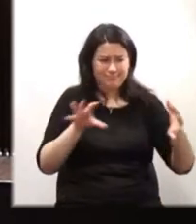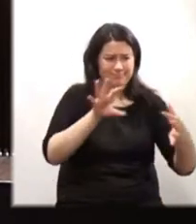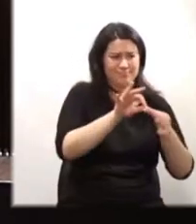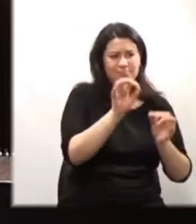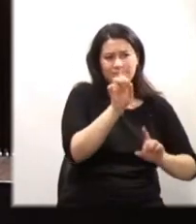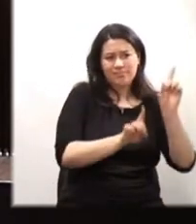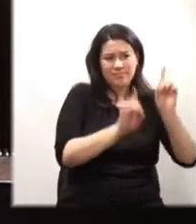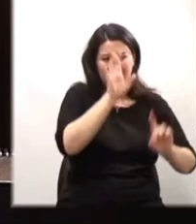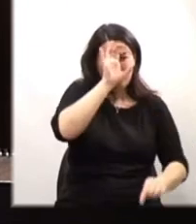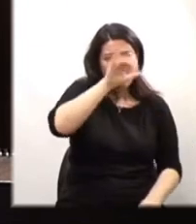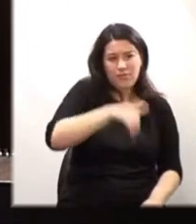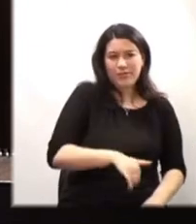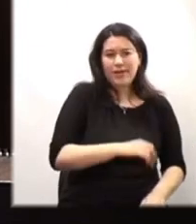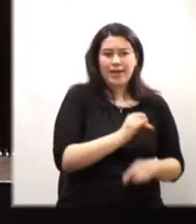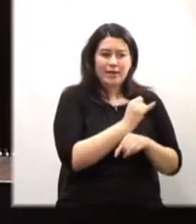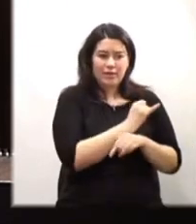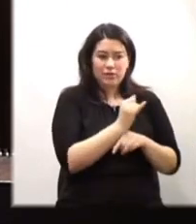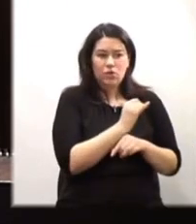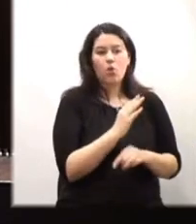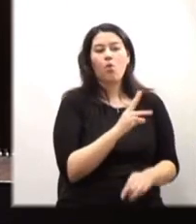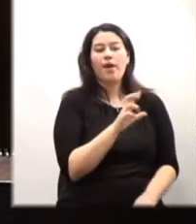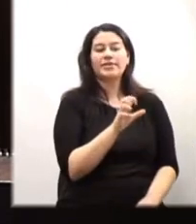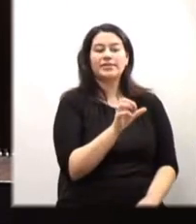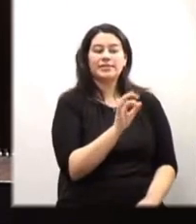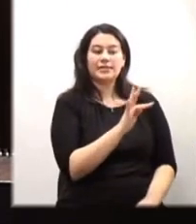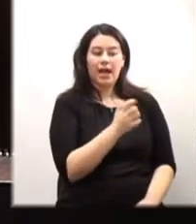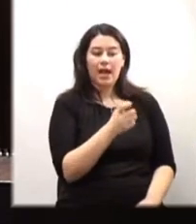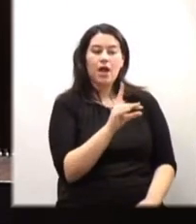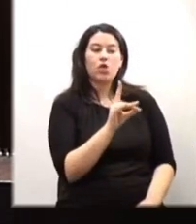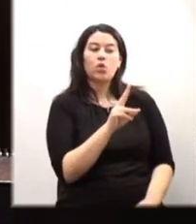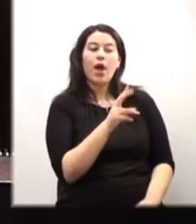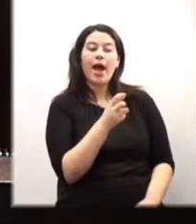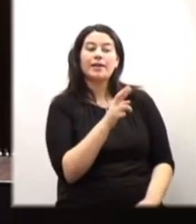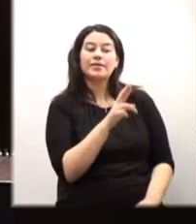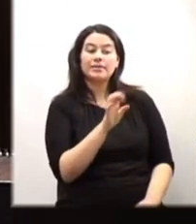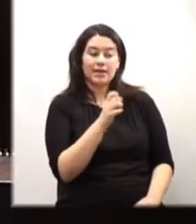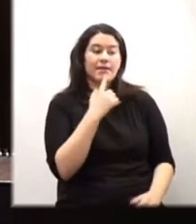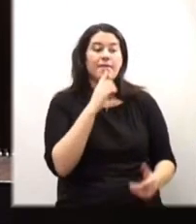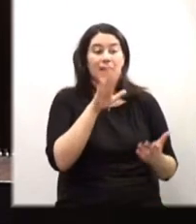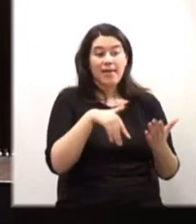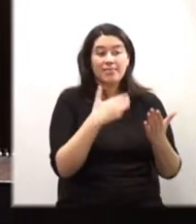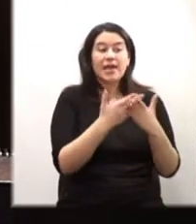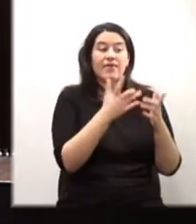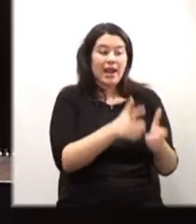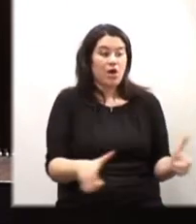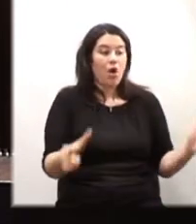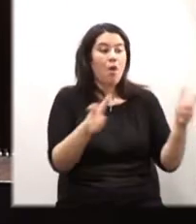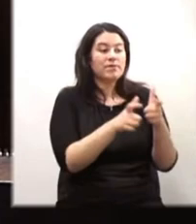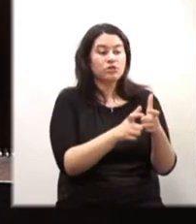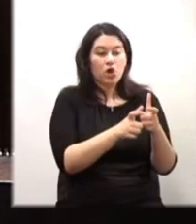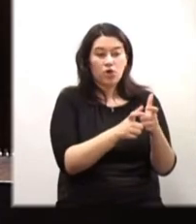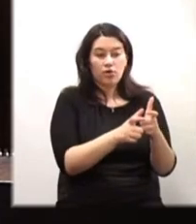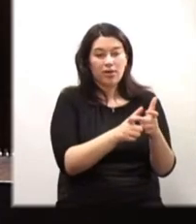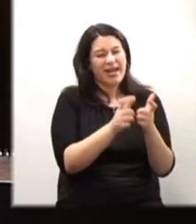de la República, el Instituto Cuesta Duarte planteaban en la comisión que